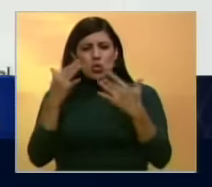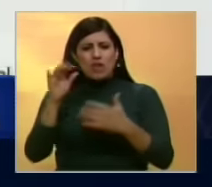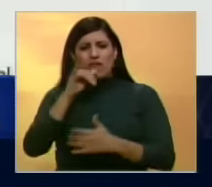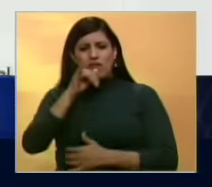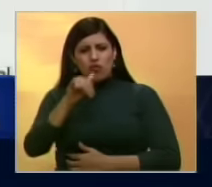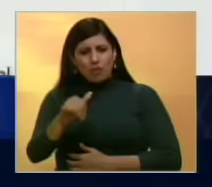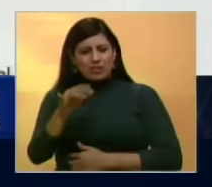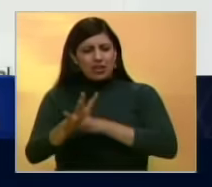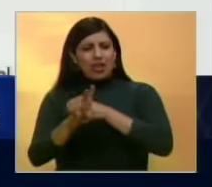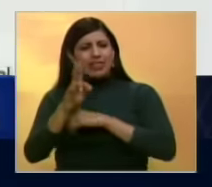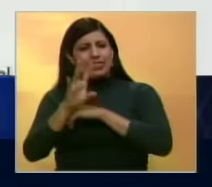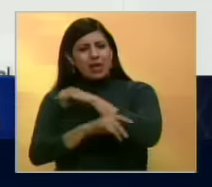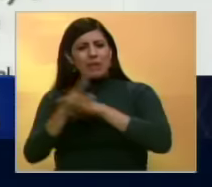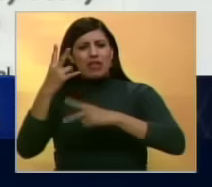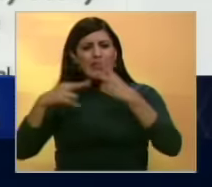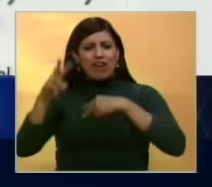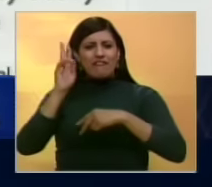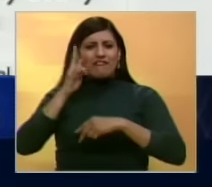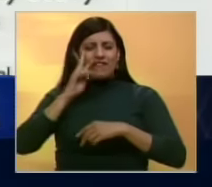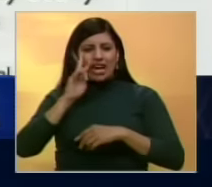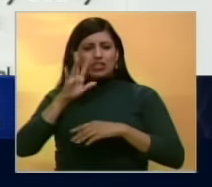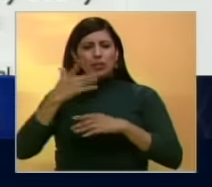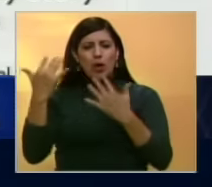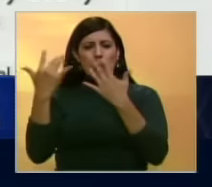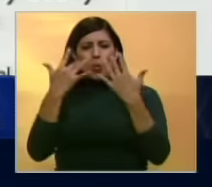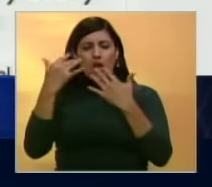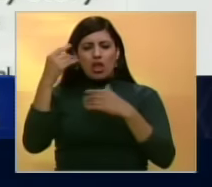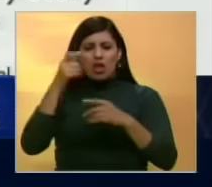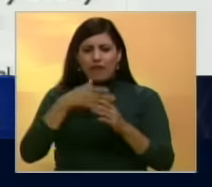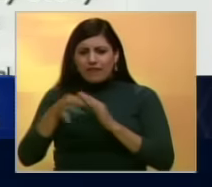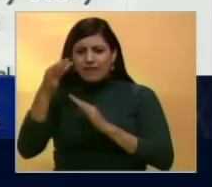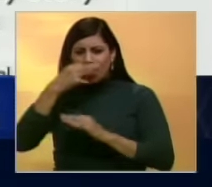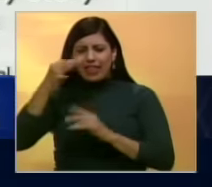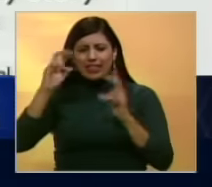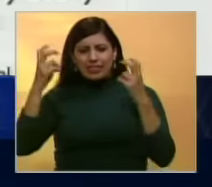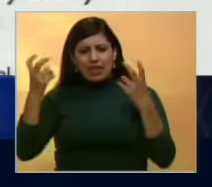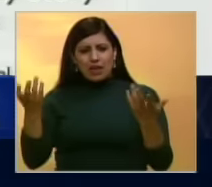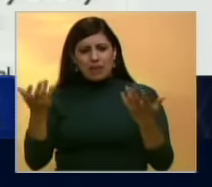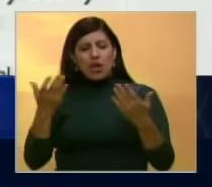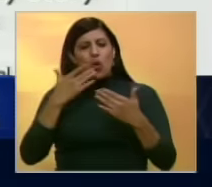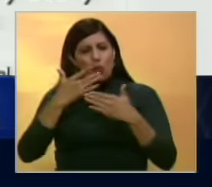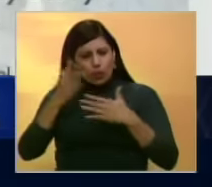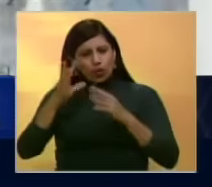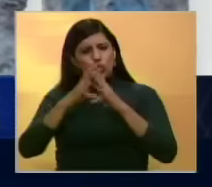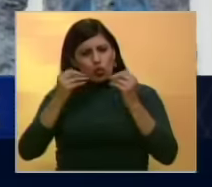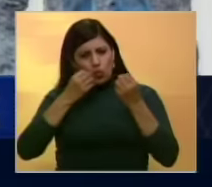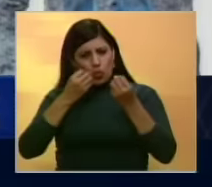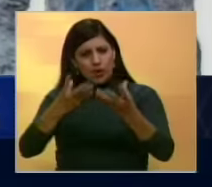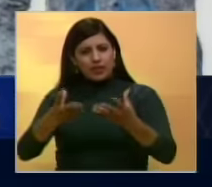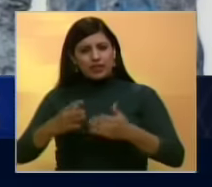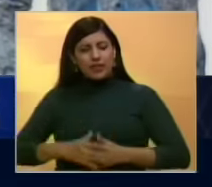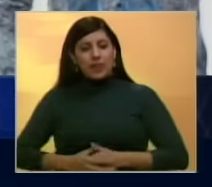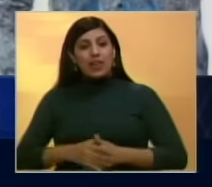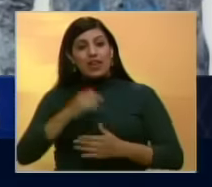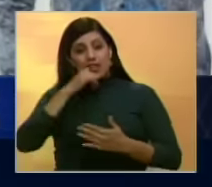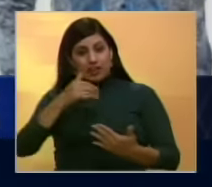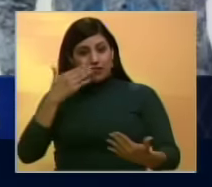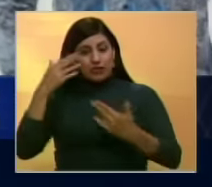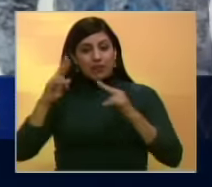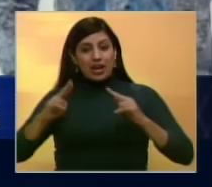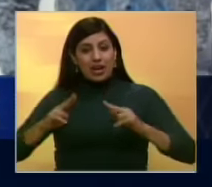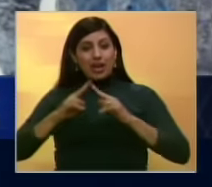información y fabricar historias falsas para distraernos del verdadero tema pronto contaré mi versión la noticia del